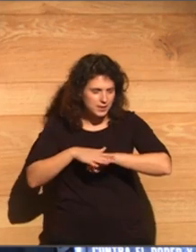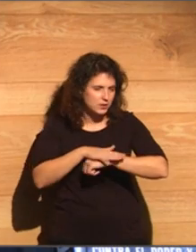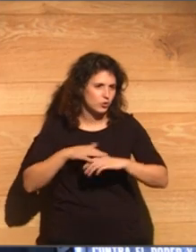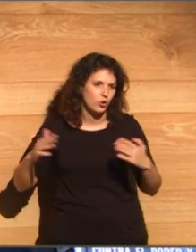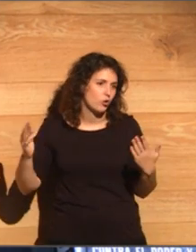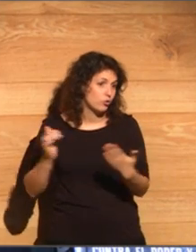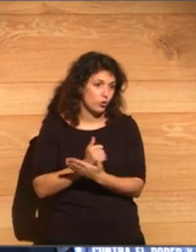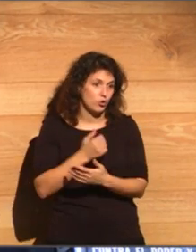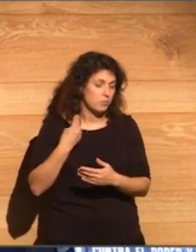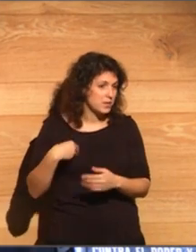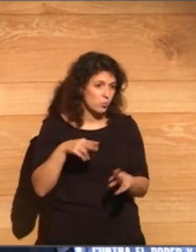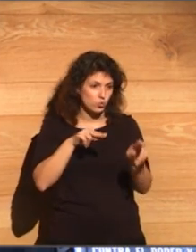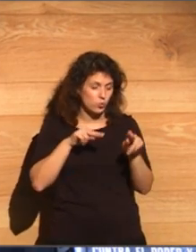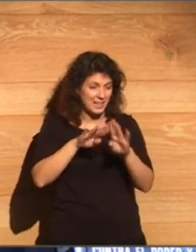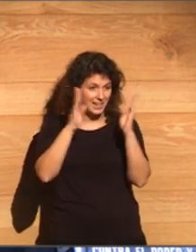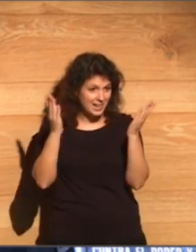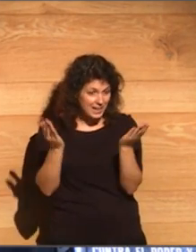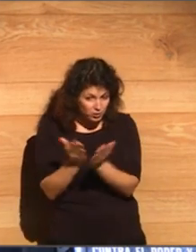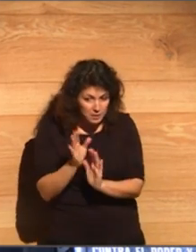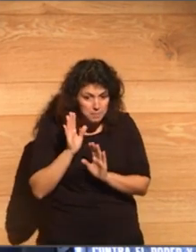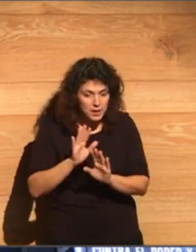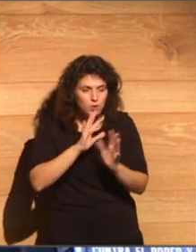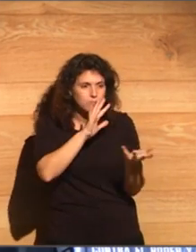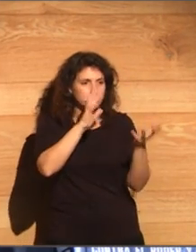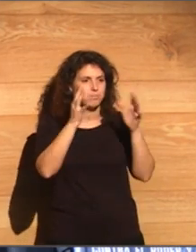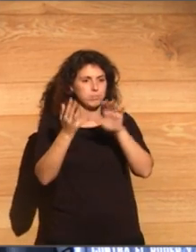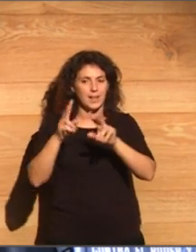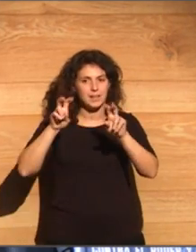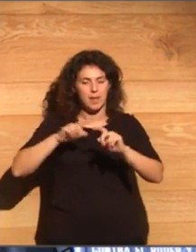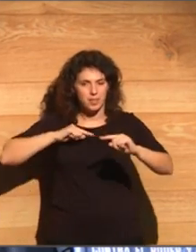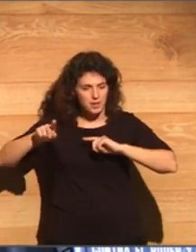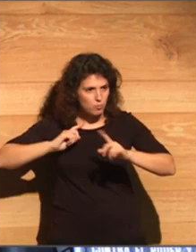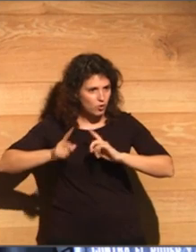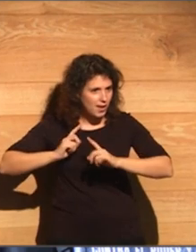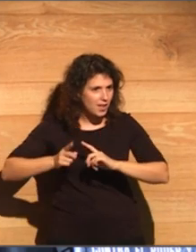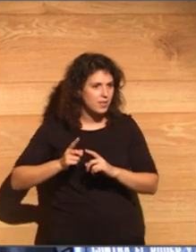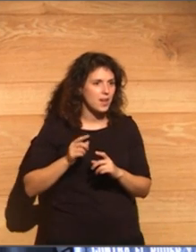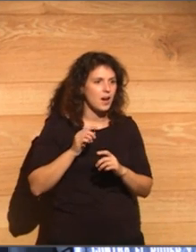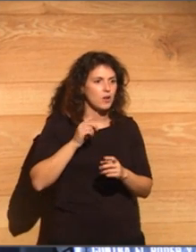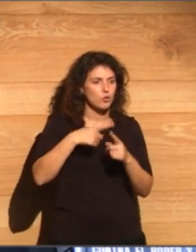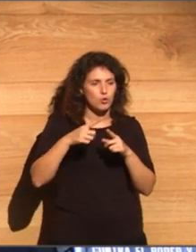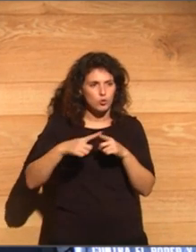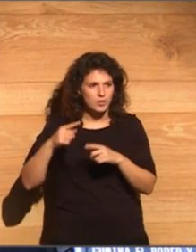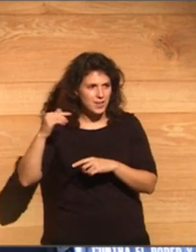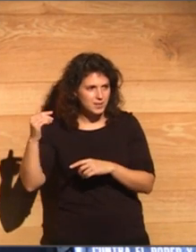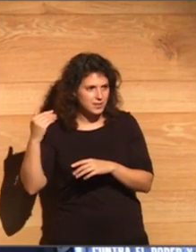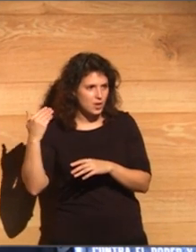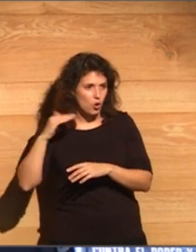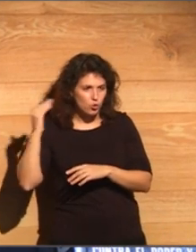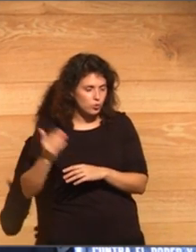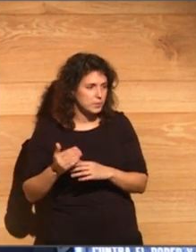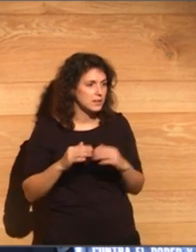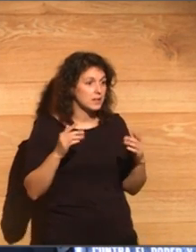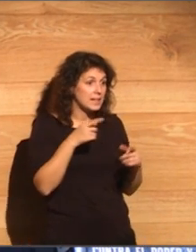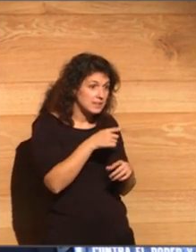lo mismo de la escopeta nacional, pero llevado al mundo de la democracia, de sus corruptelas, de quién está arriba. Él hace un personaje, es